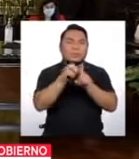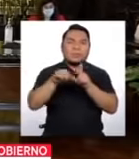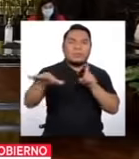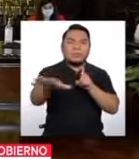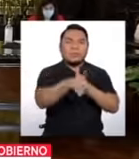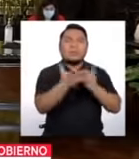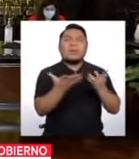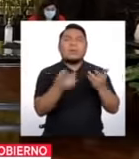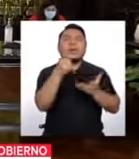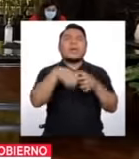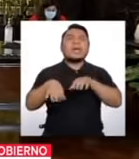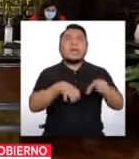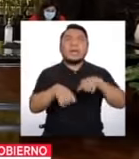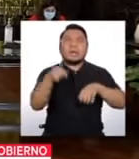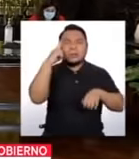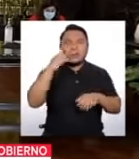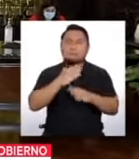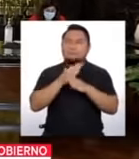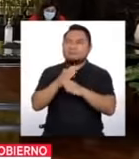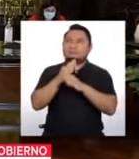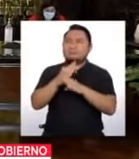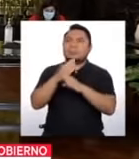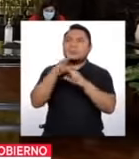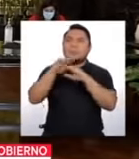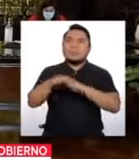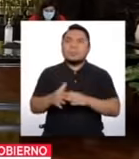ruta? ¿Qué harán para contener la propagación?